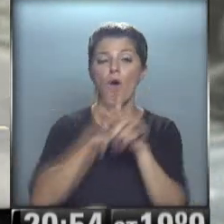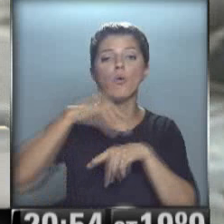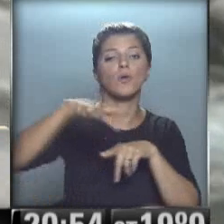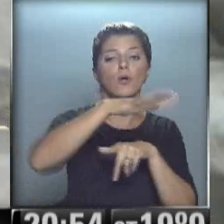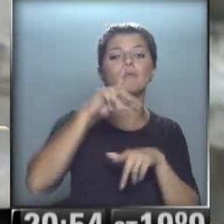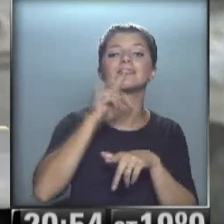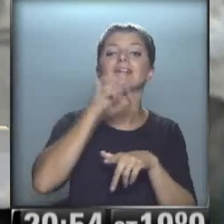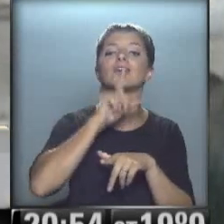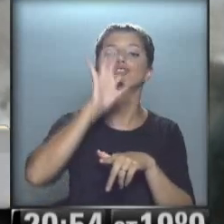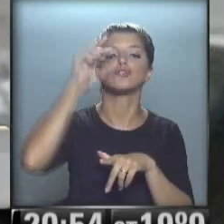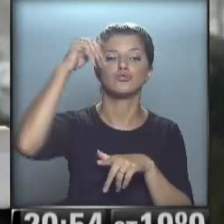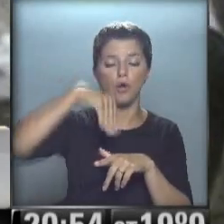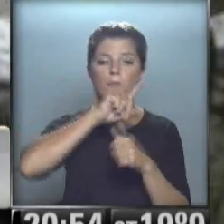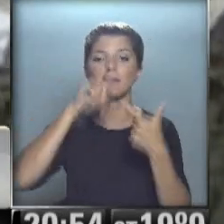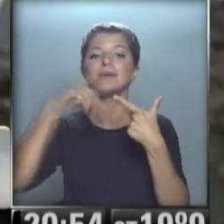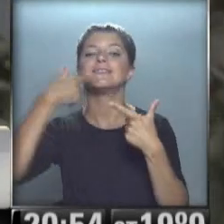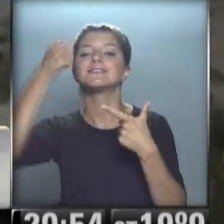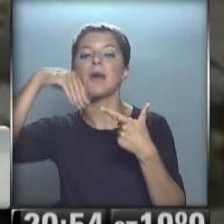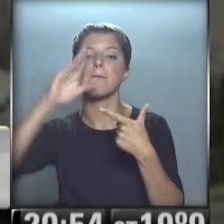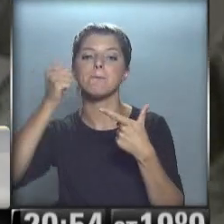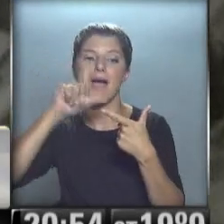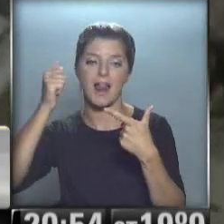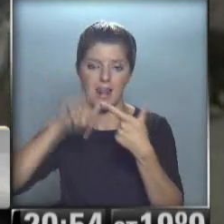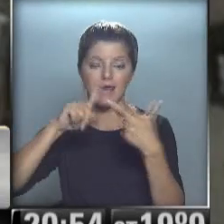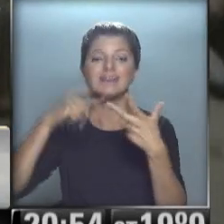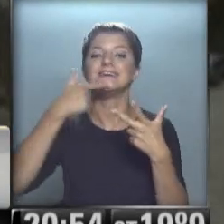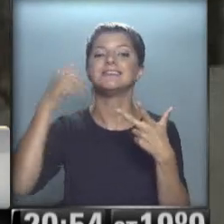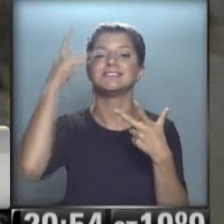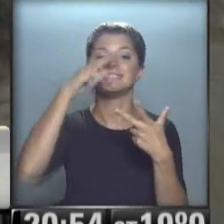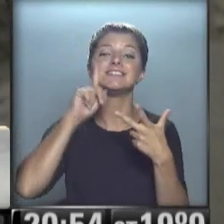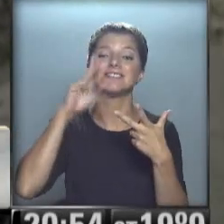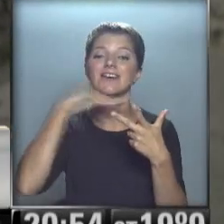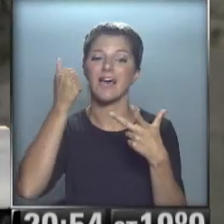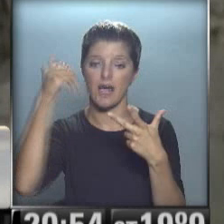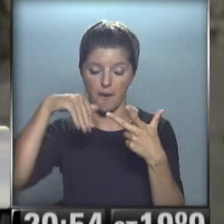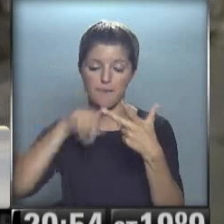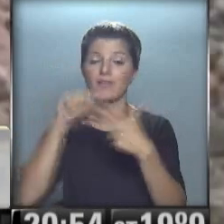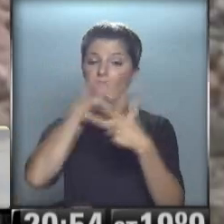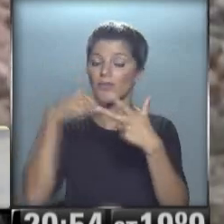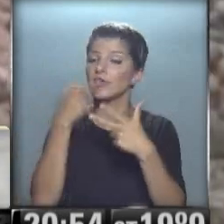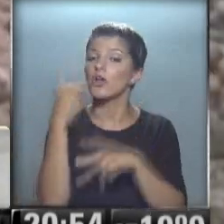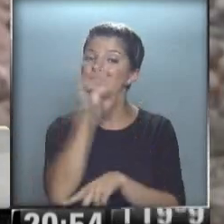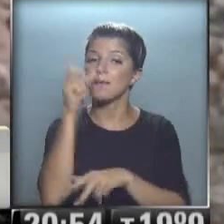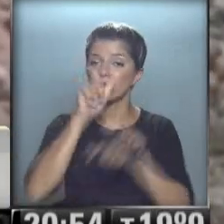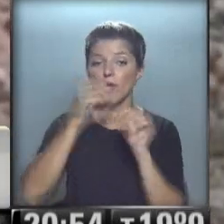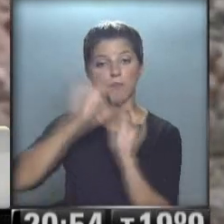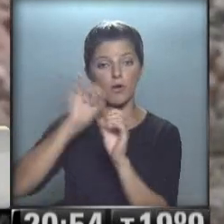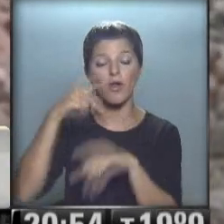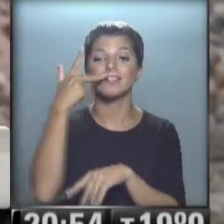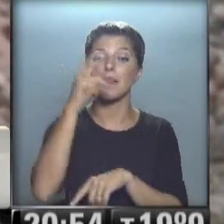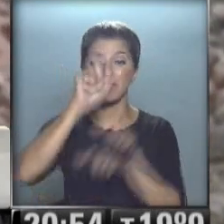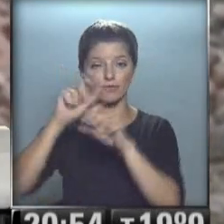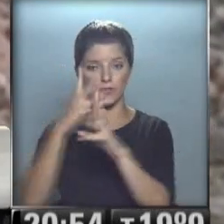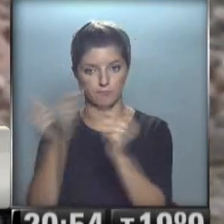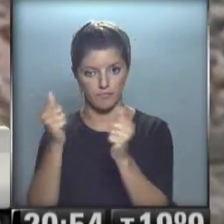taton fiambalá Y sian en donde Fuentes oficiales confirmaron más de 100 evacuados y tres personas